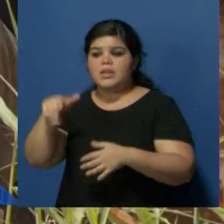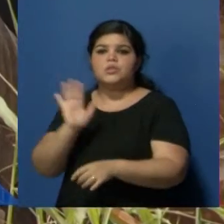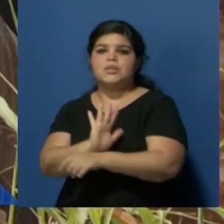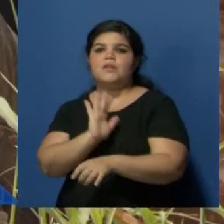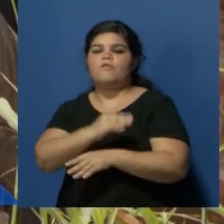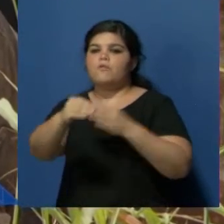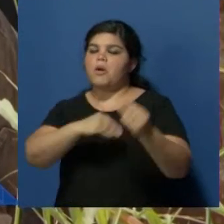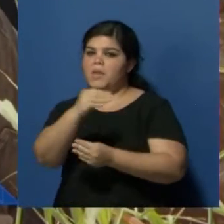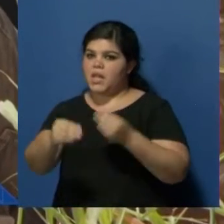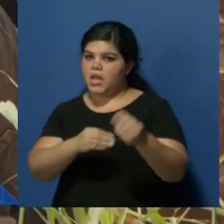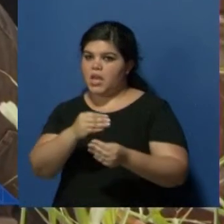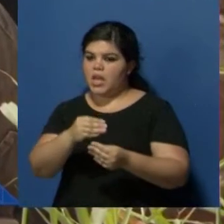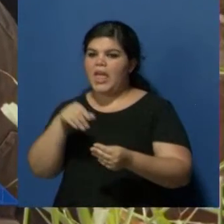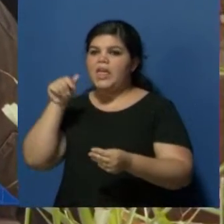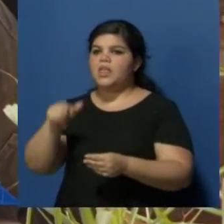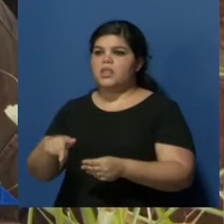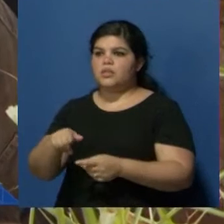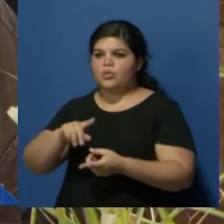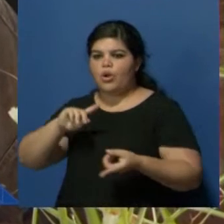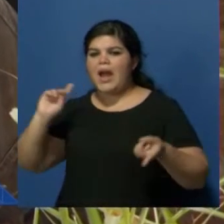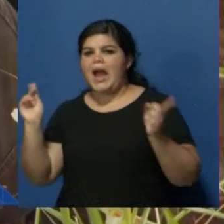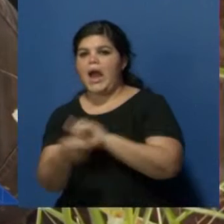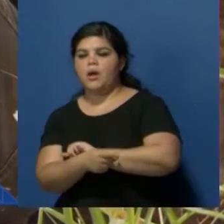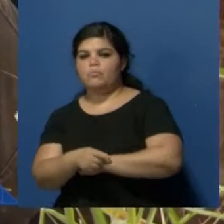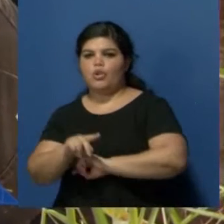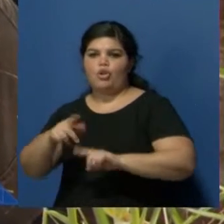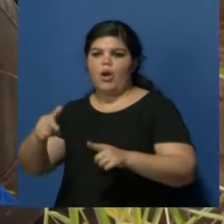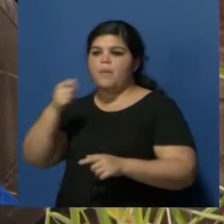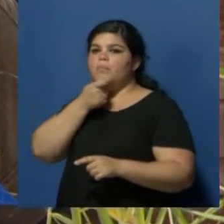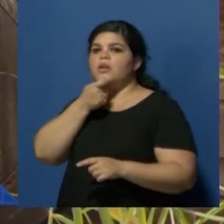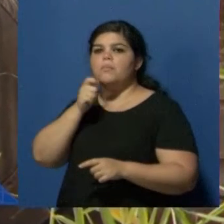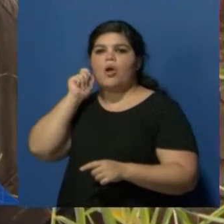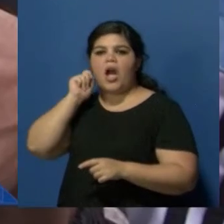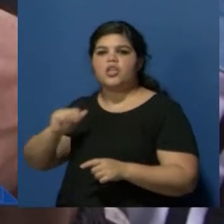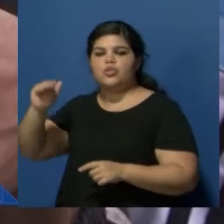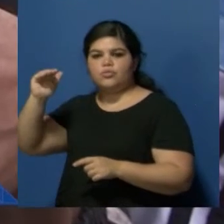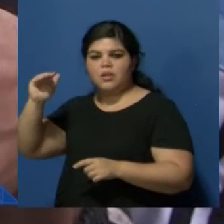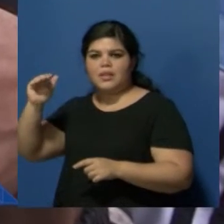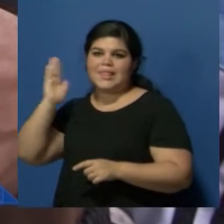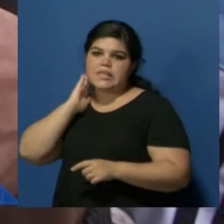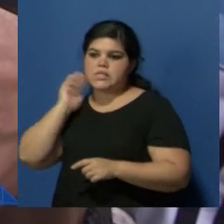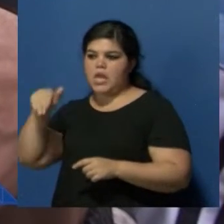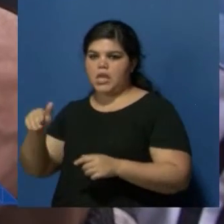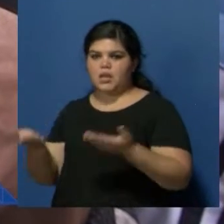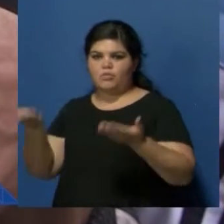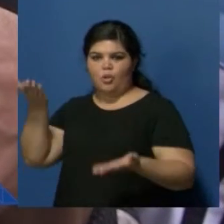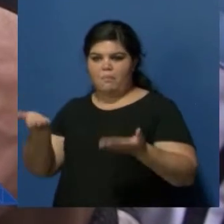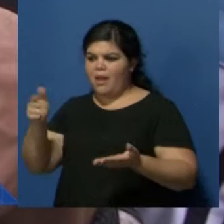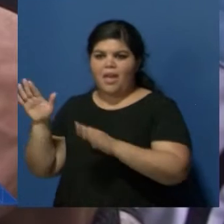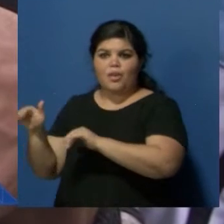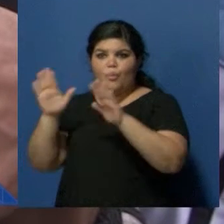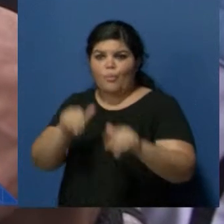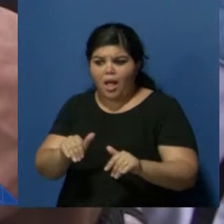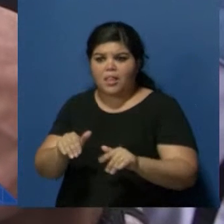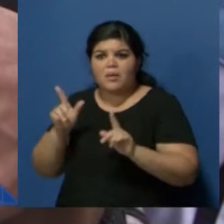Esto no cambia tanto con un chico de 16 años. Claro. Pongo estos ejemplos, sí, me parecen más concretos, pero que Sí, se pueden sí, entender